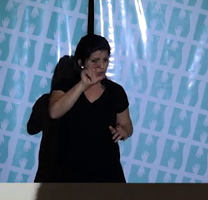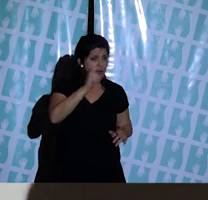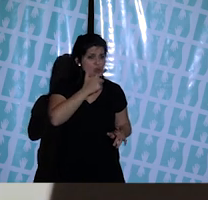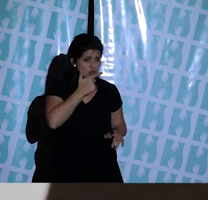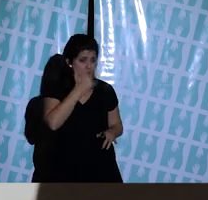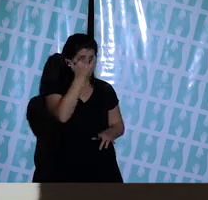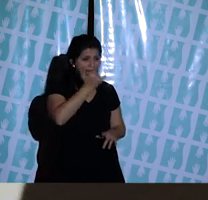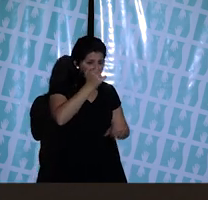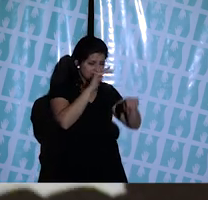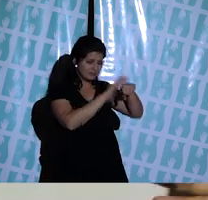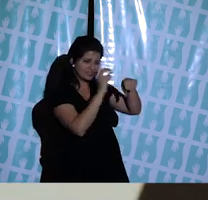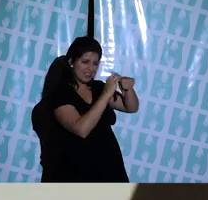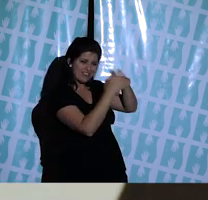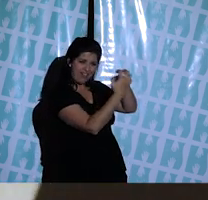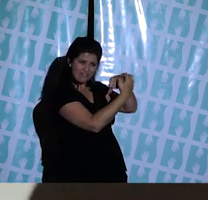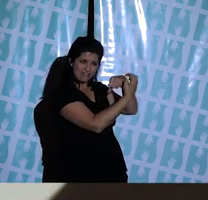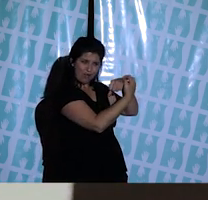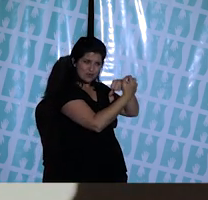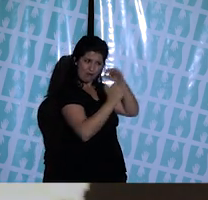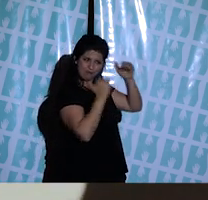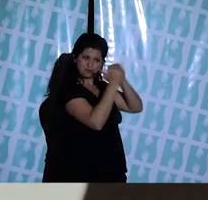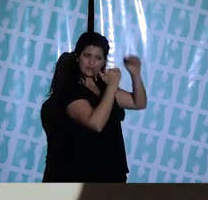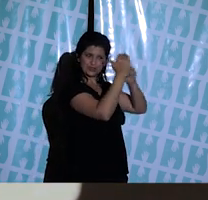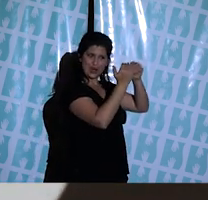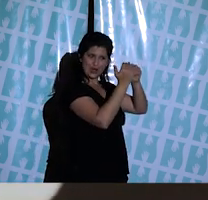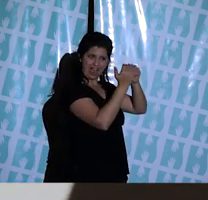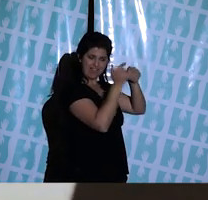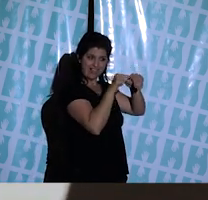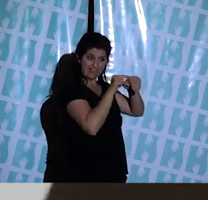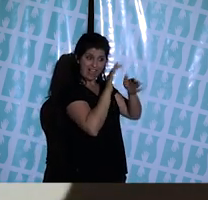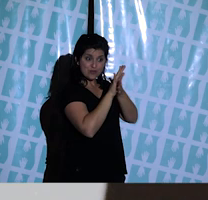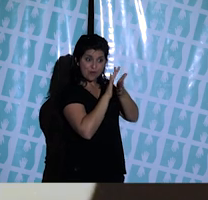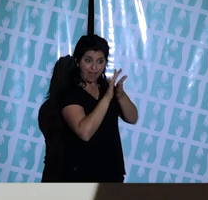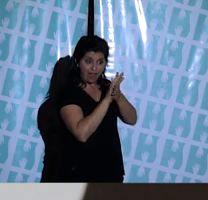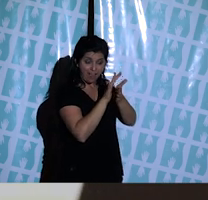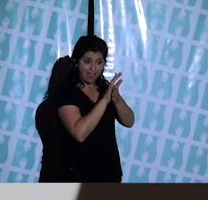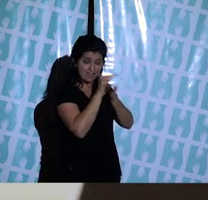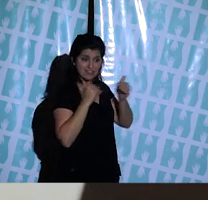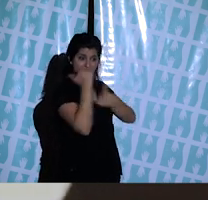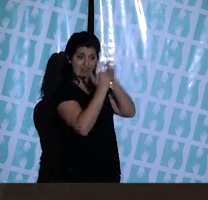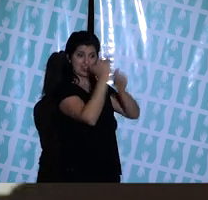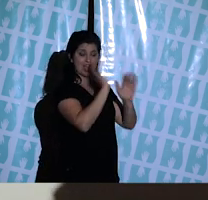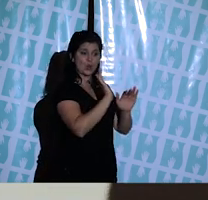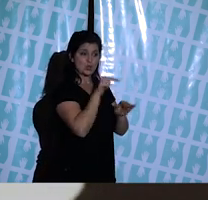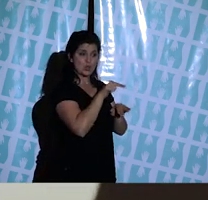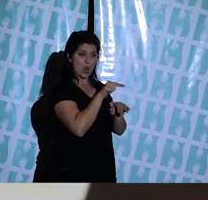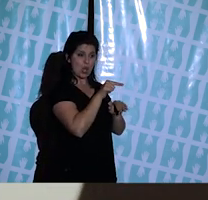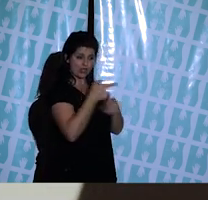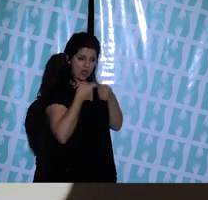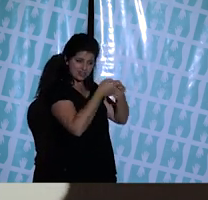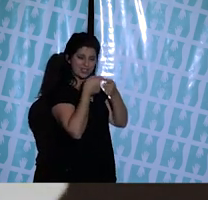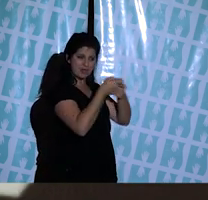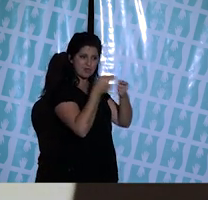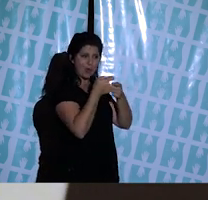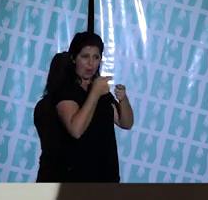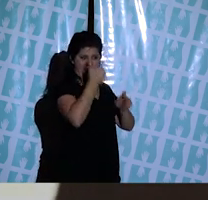áreas del cerebro que son contrarias, que son áreas justamente las novedosas, las más nuevas en el desarrollo de nuestra especie,